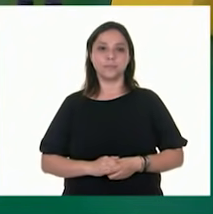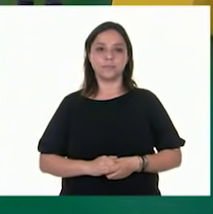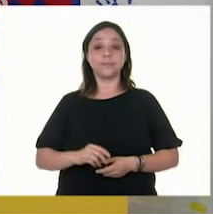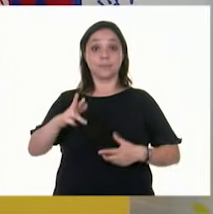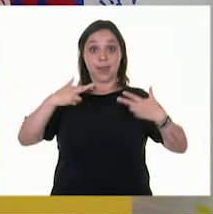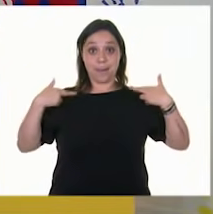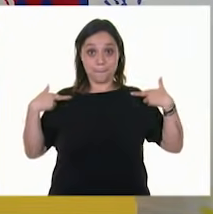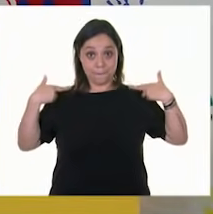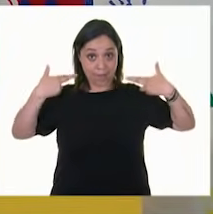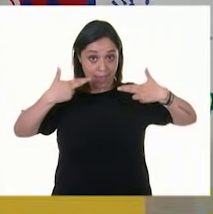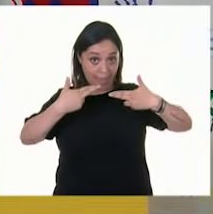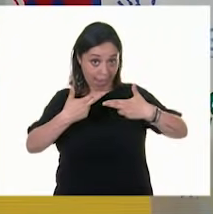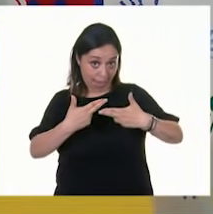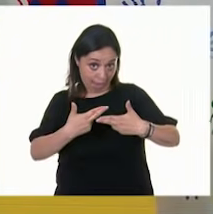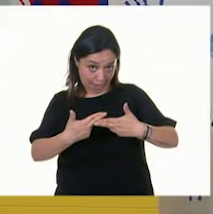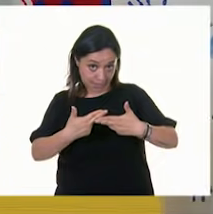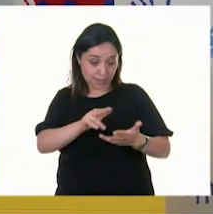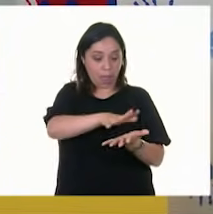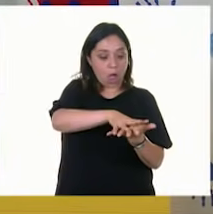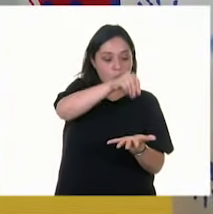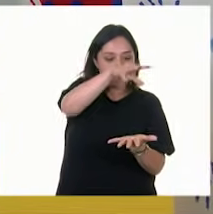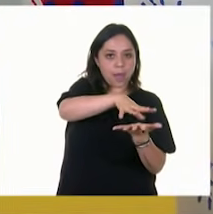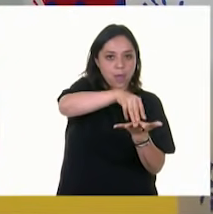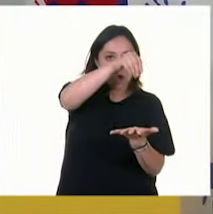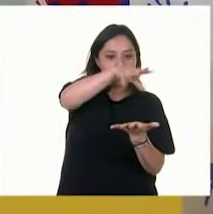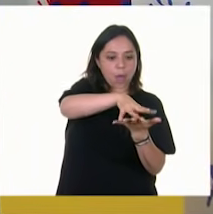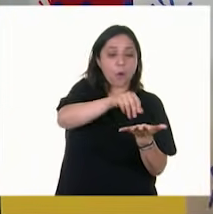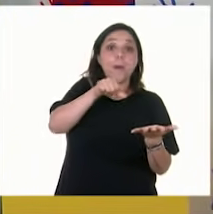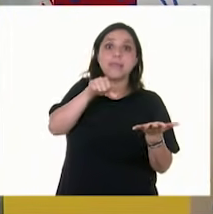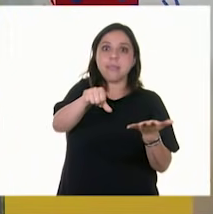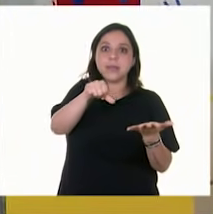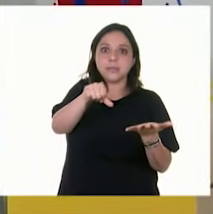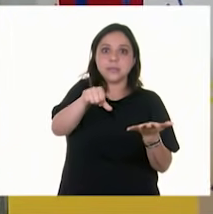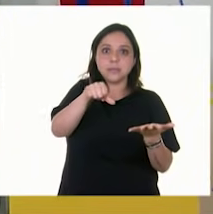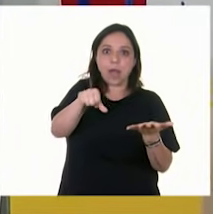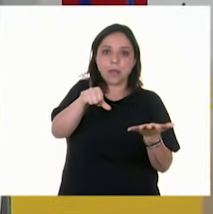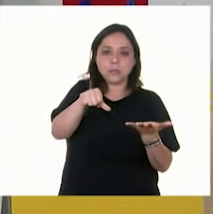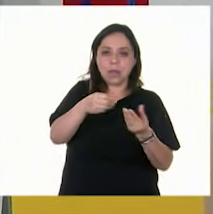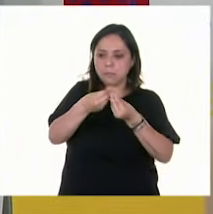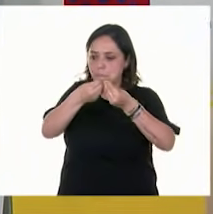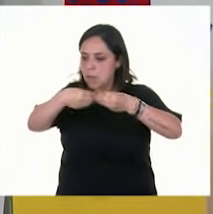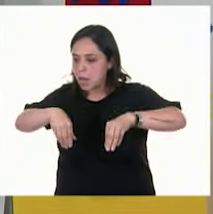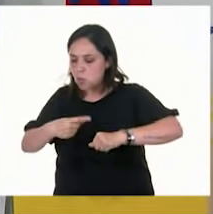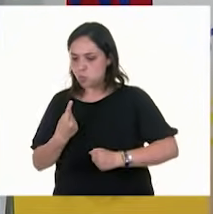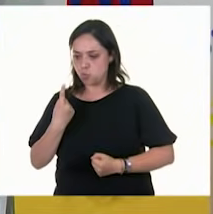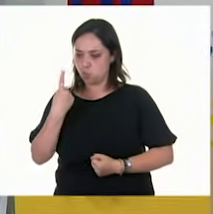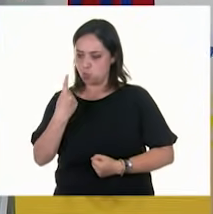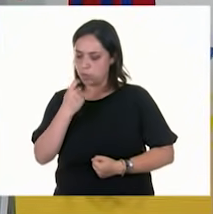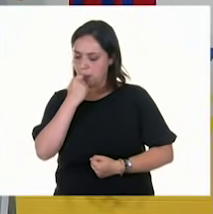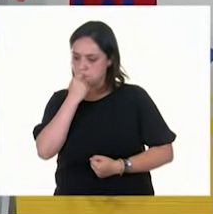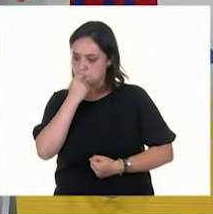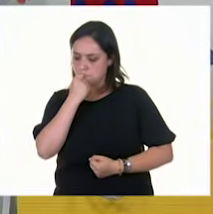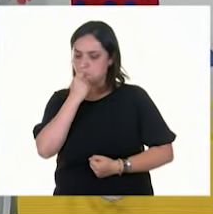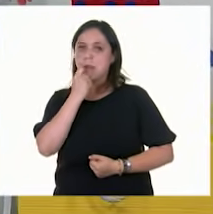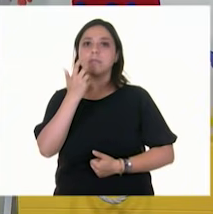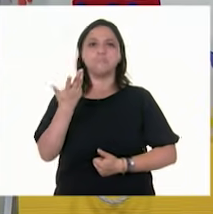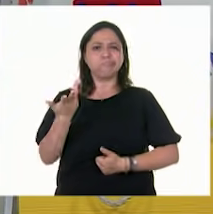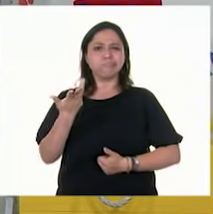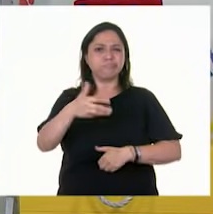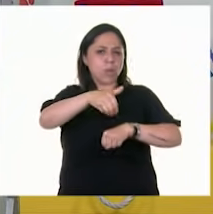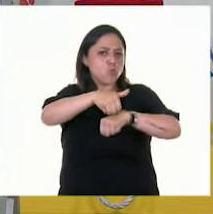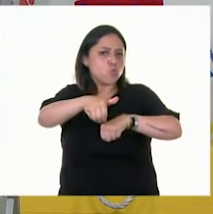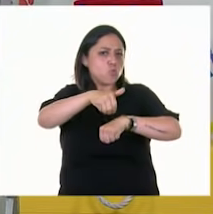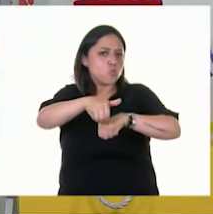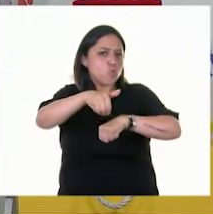la maestra sacó 16 copias y se le perdió una de las copias. Uh-huh. ¿Qué fracción es la que